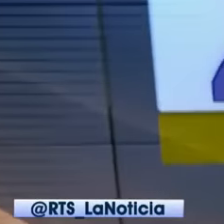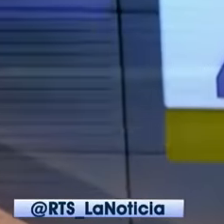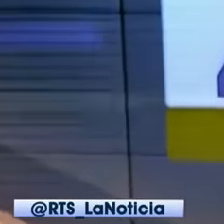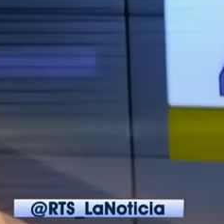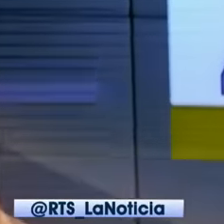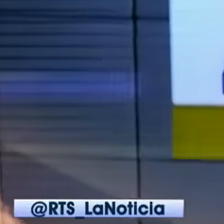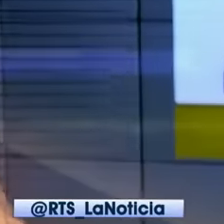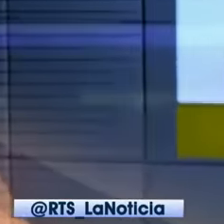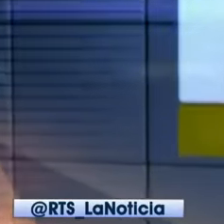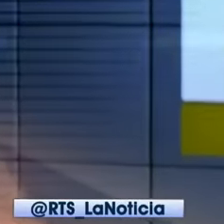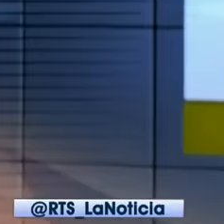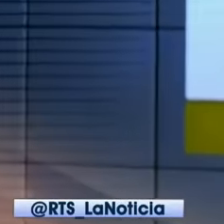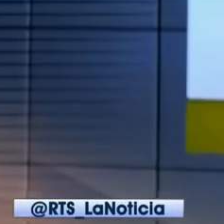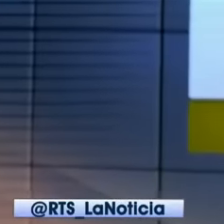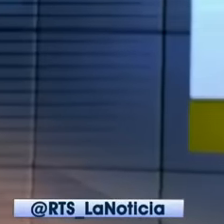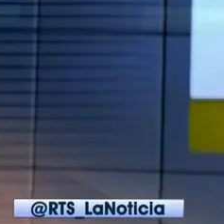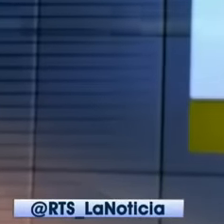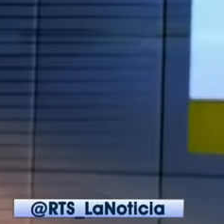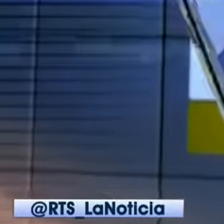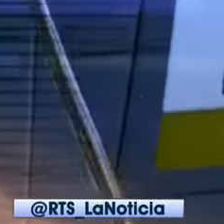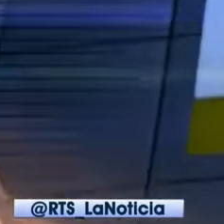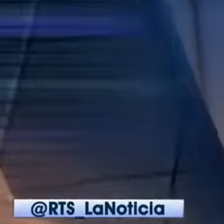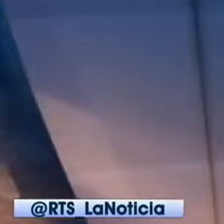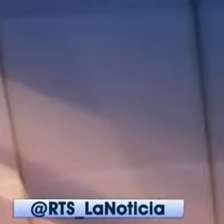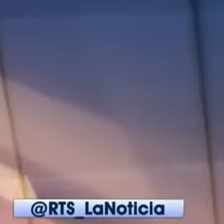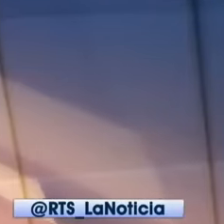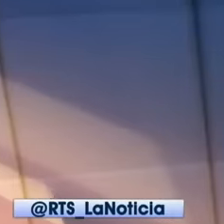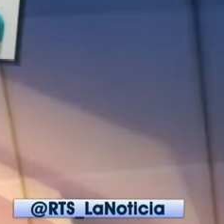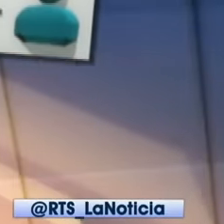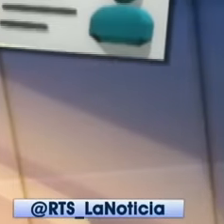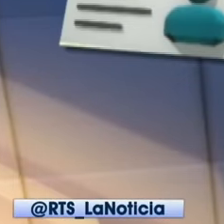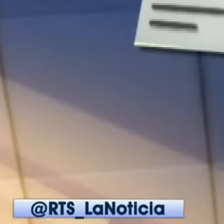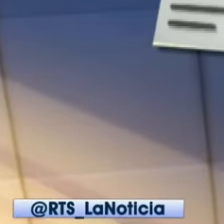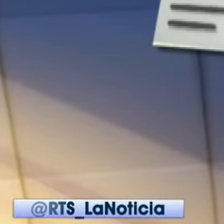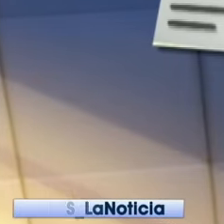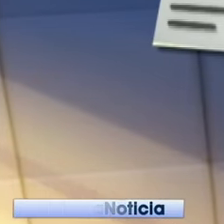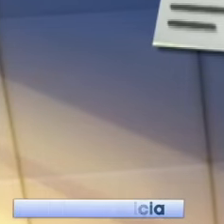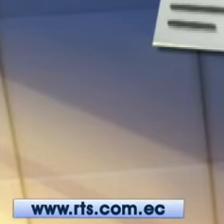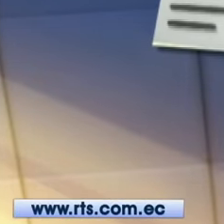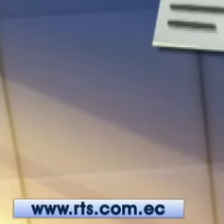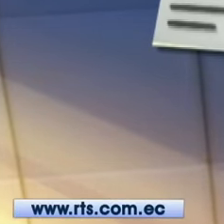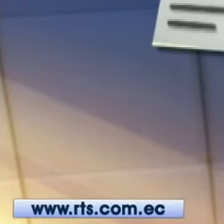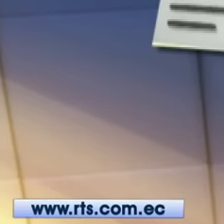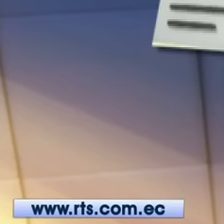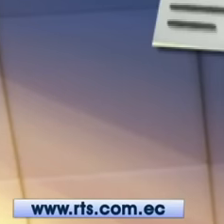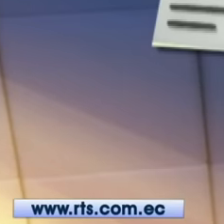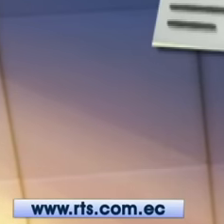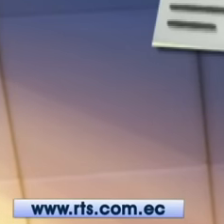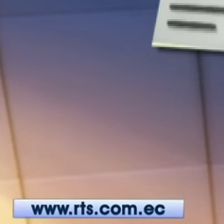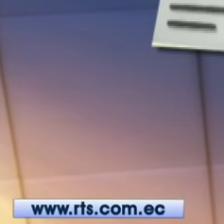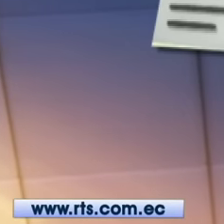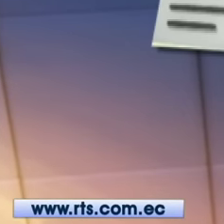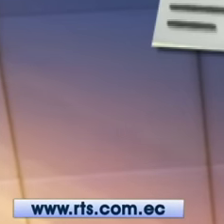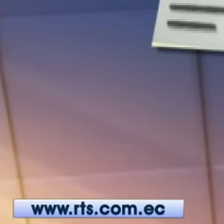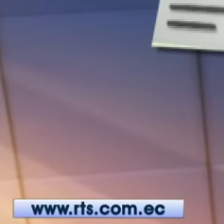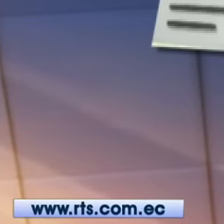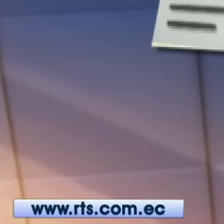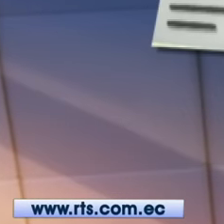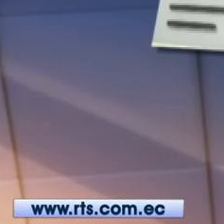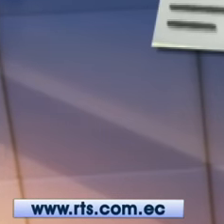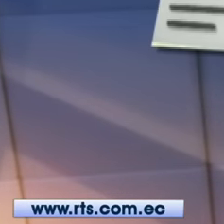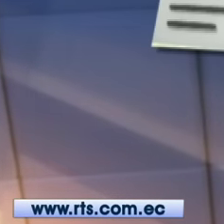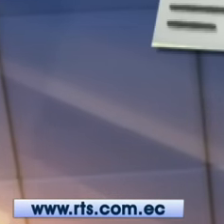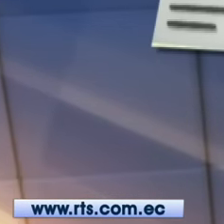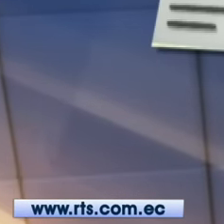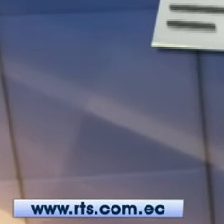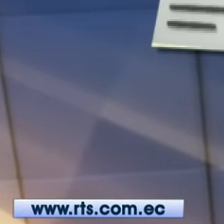2017. Padrón fotográfico. El registro electoral incluye padrón